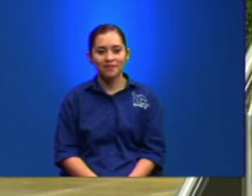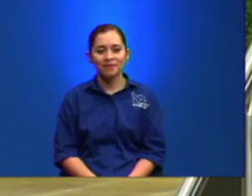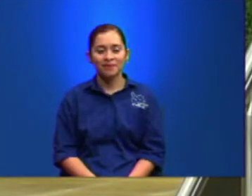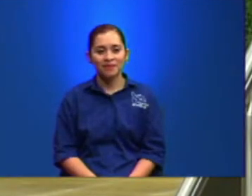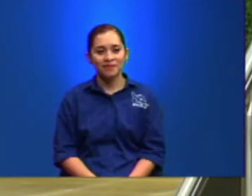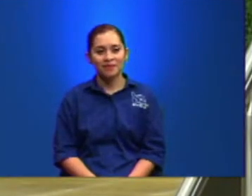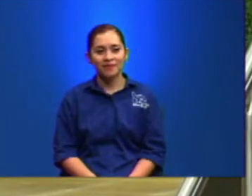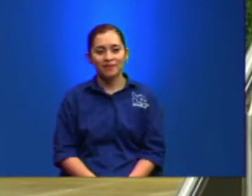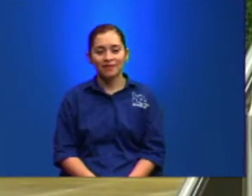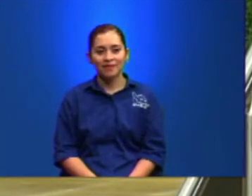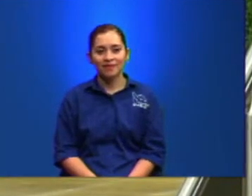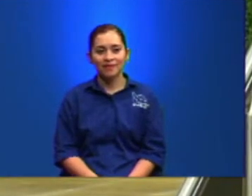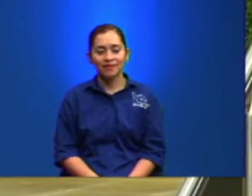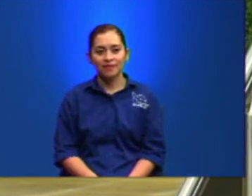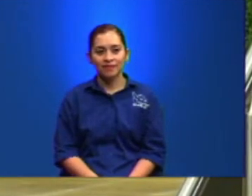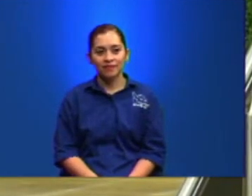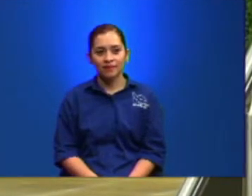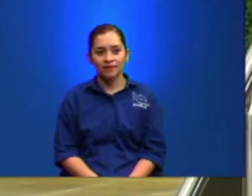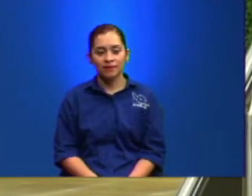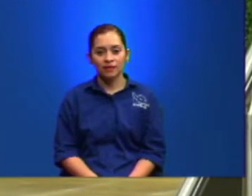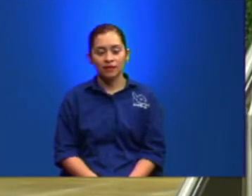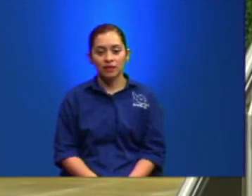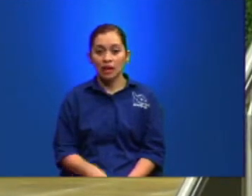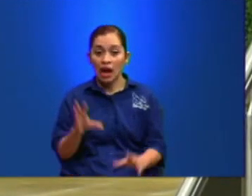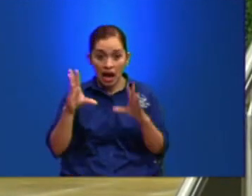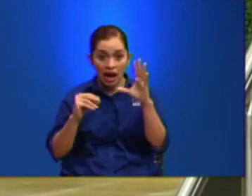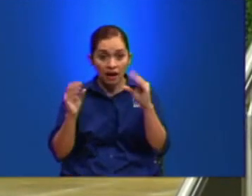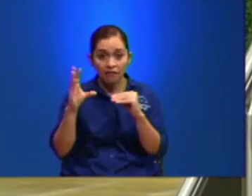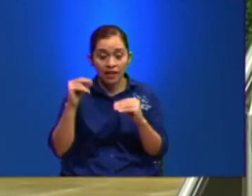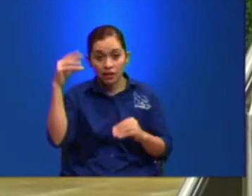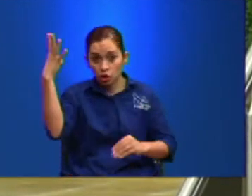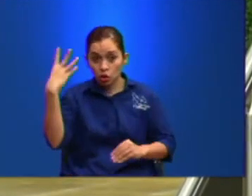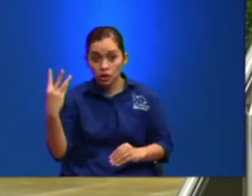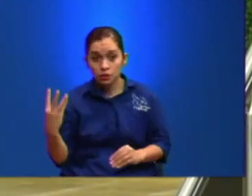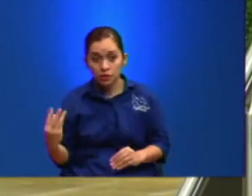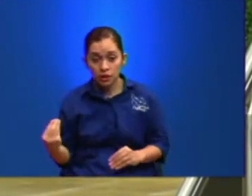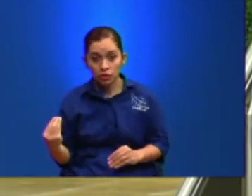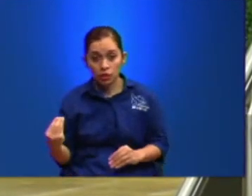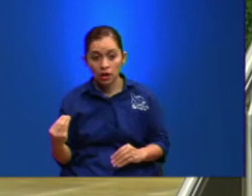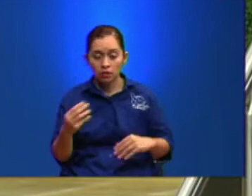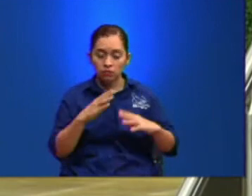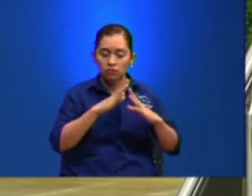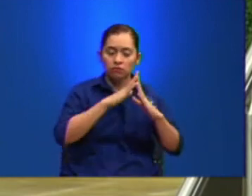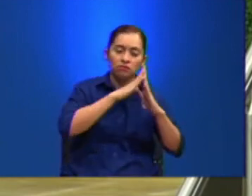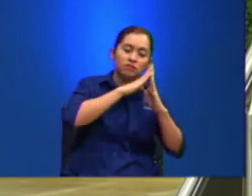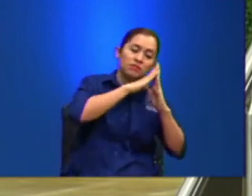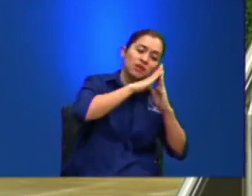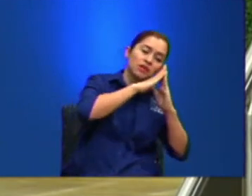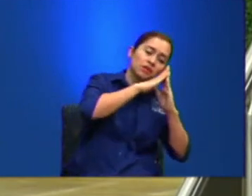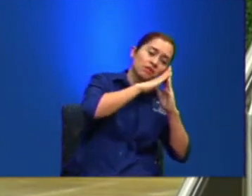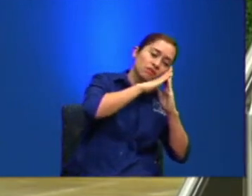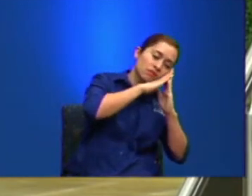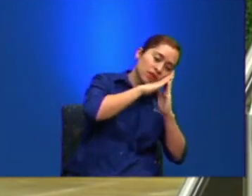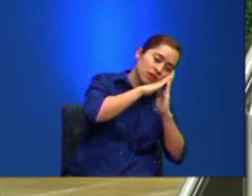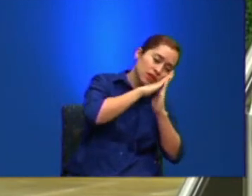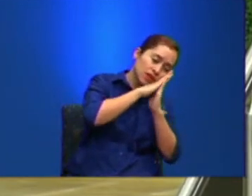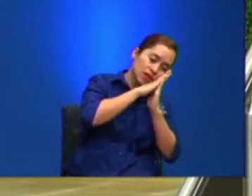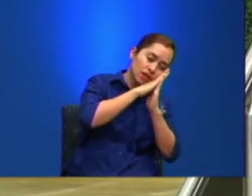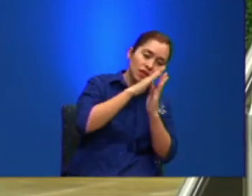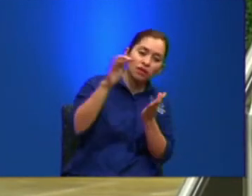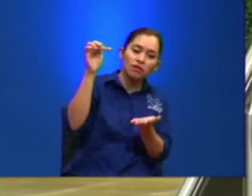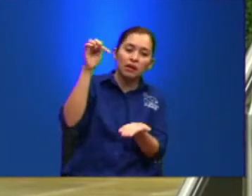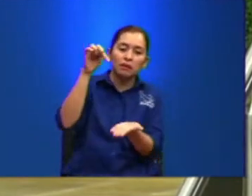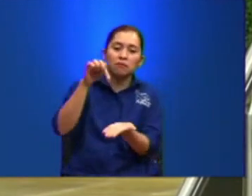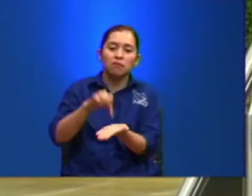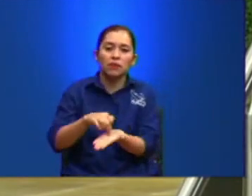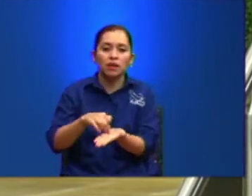el realizador papel espiritual dormido en medio del montón dentro del muerte río